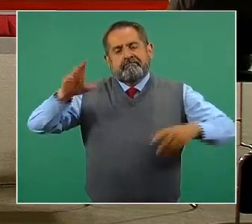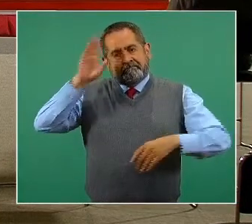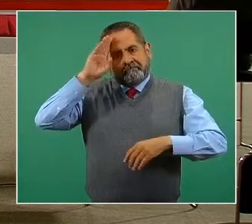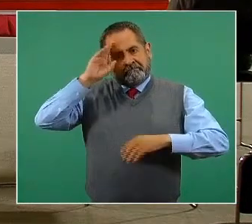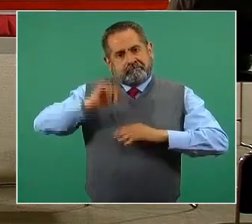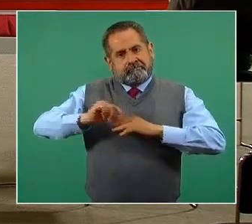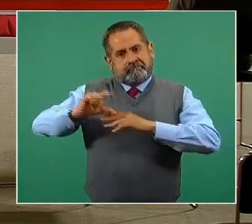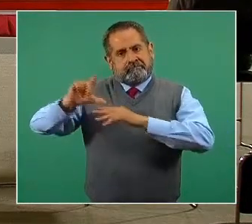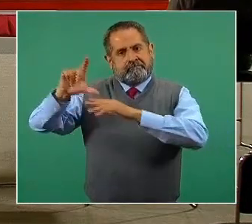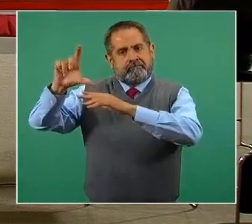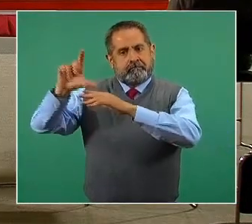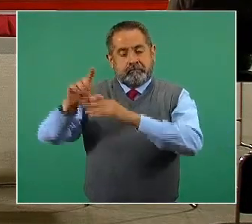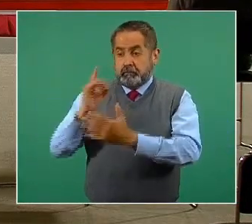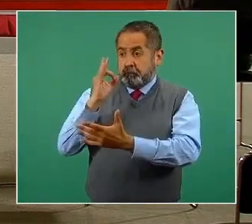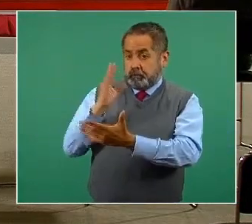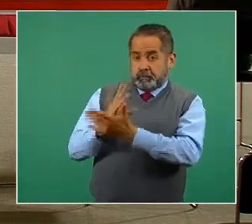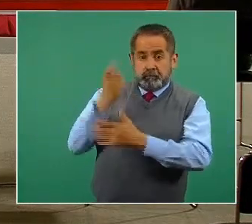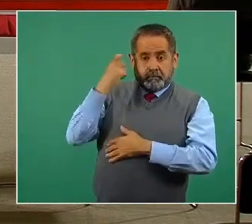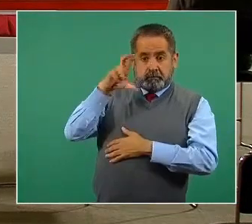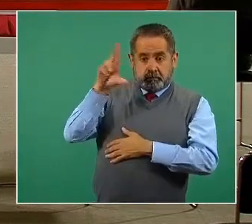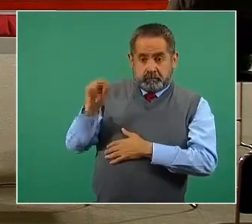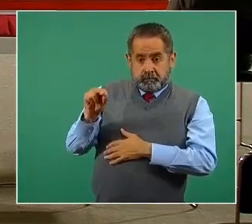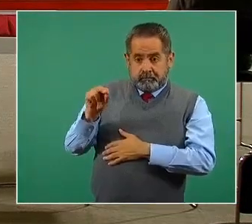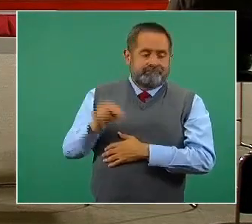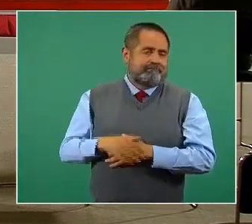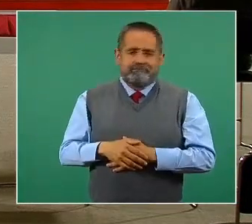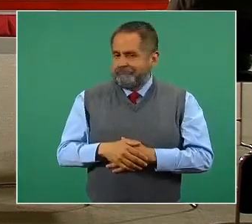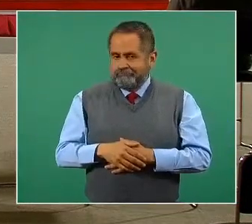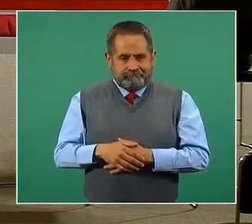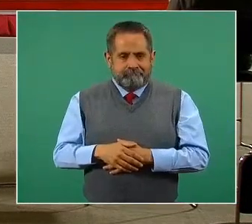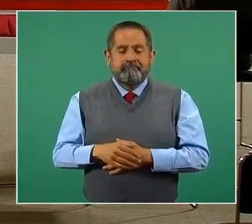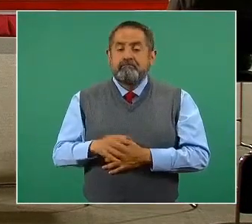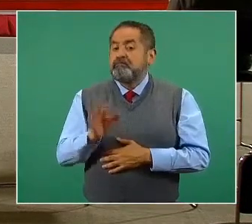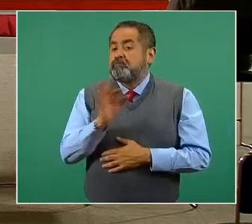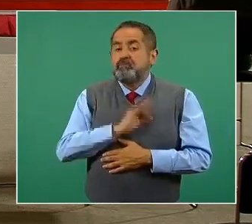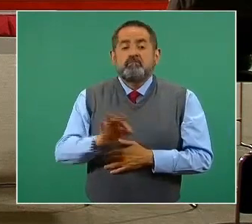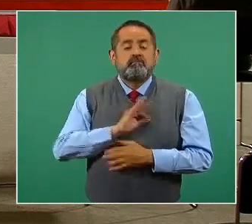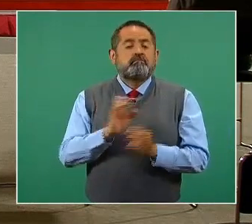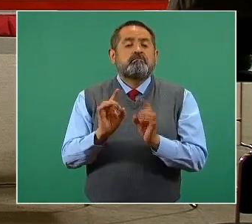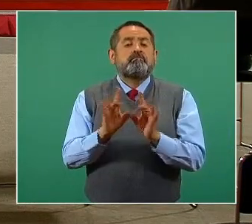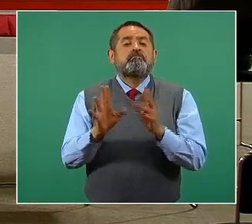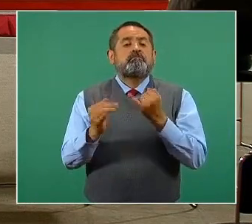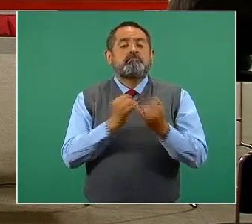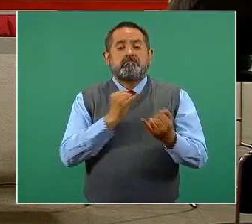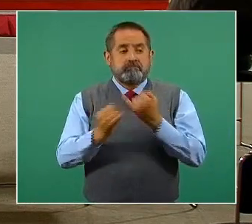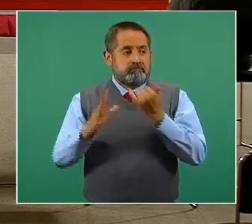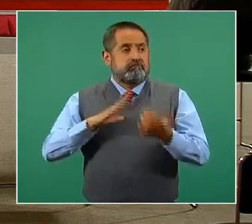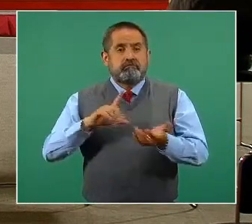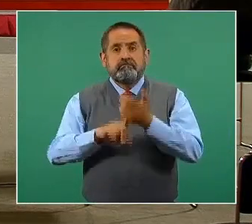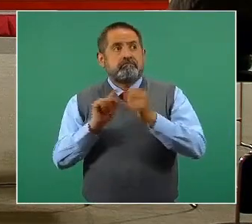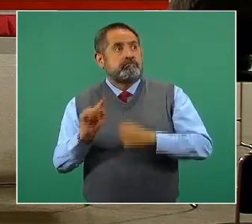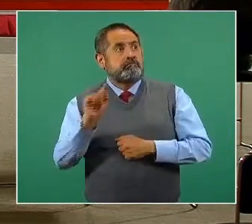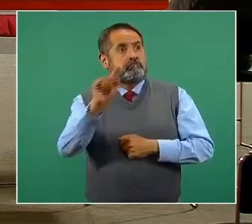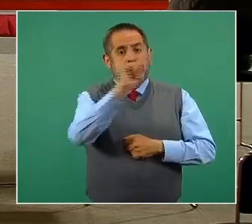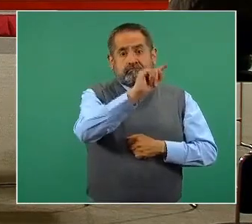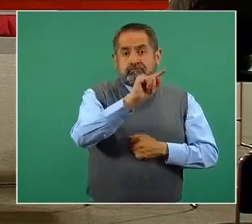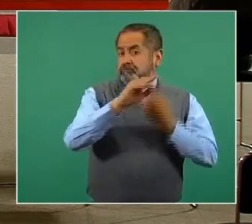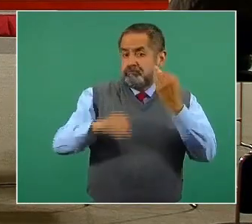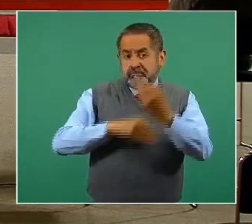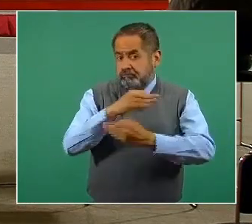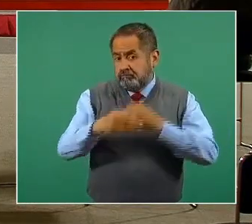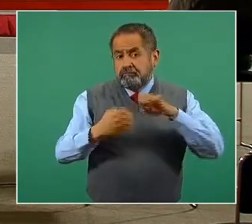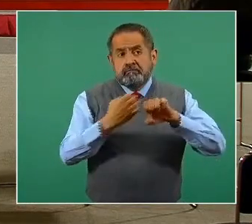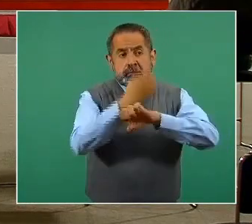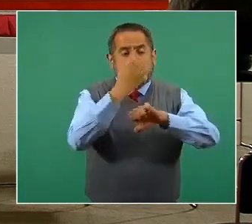¿Esto es específico de Quintana Roo? La respuesta es no. Esto le puede pasar y le ha pasado a todas las